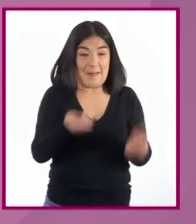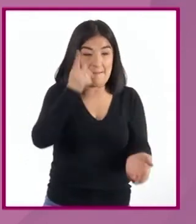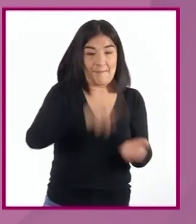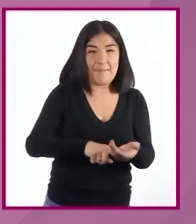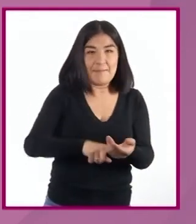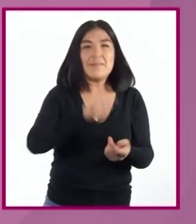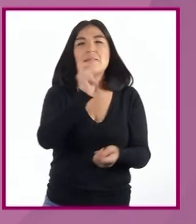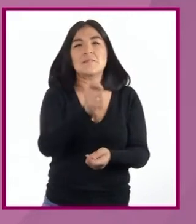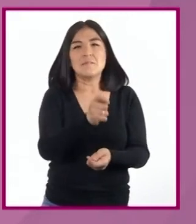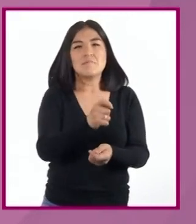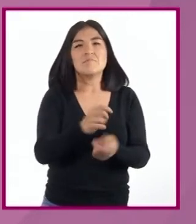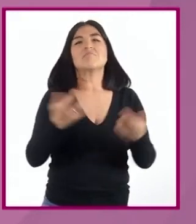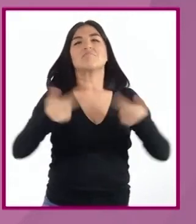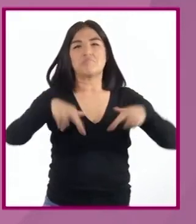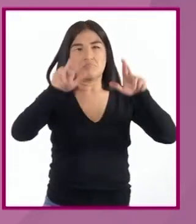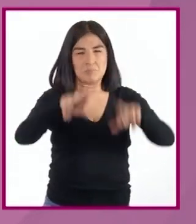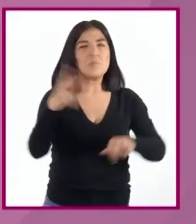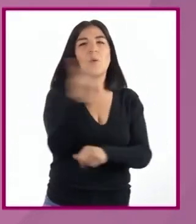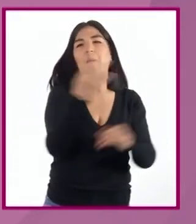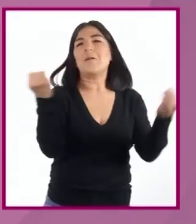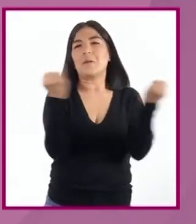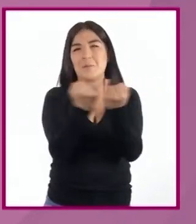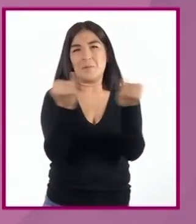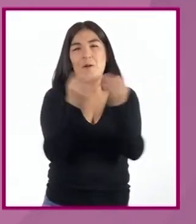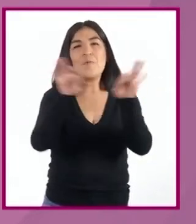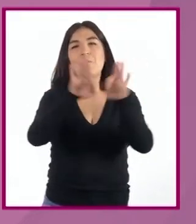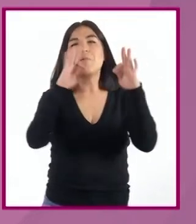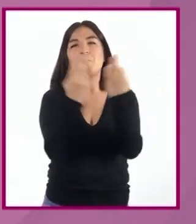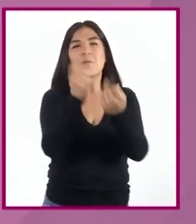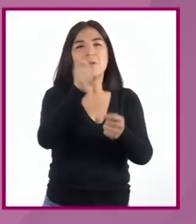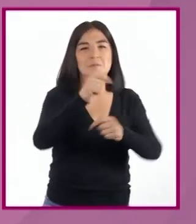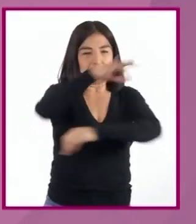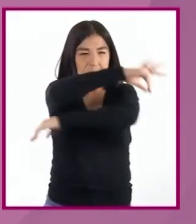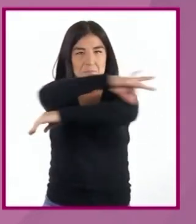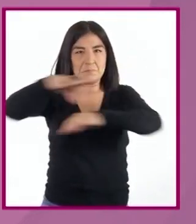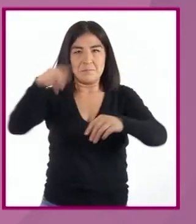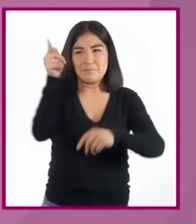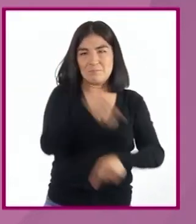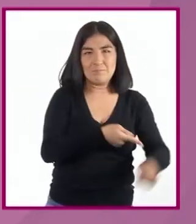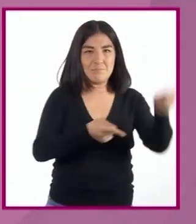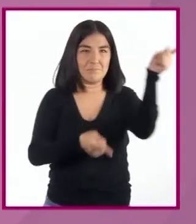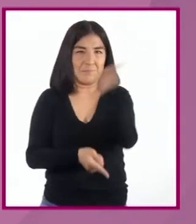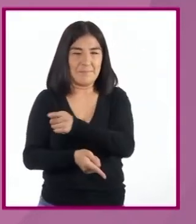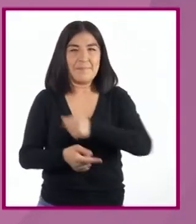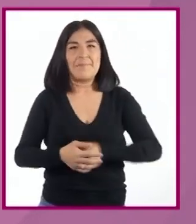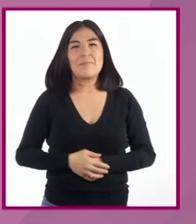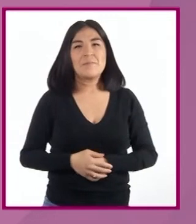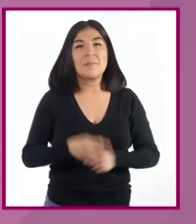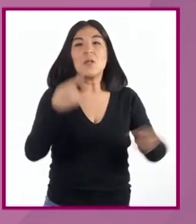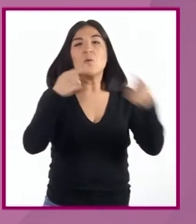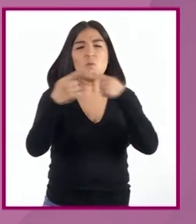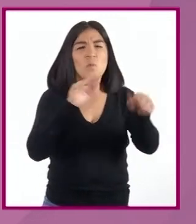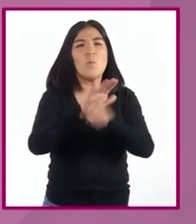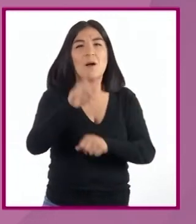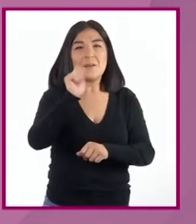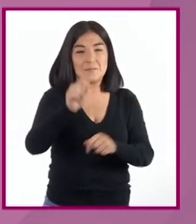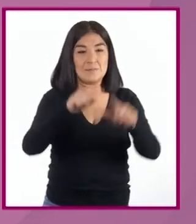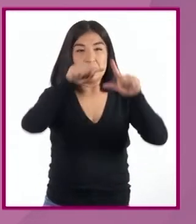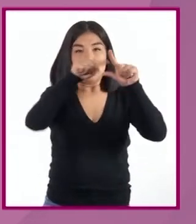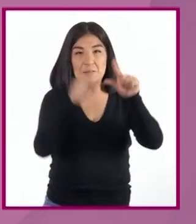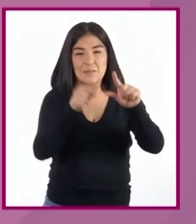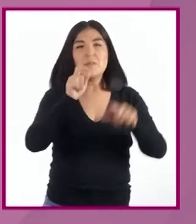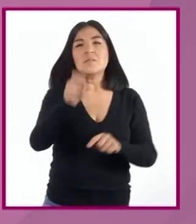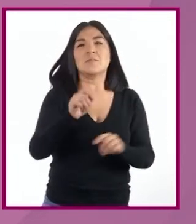son respectivamente congruentes porque se forman entre rectas paralelas. Por el criterio